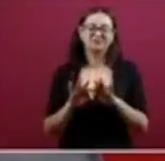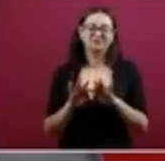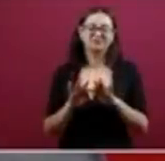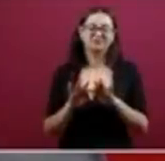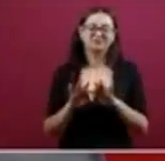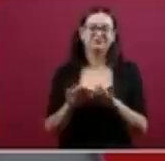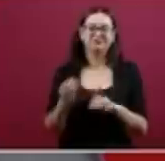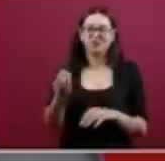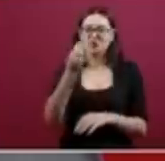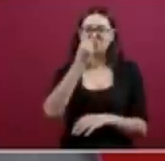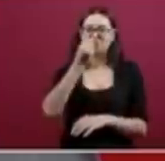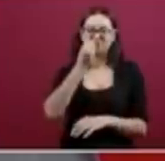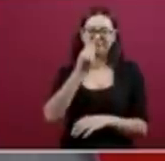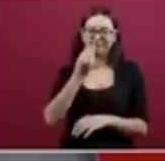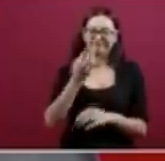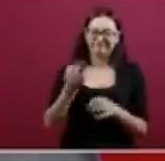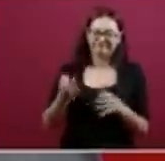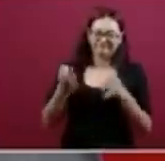es comida sana,